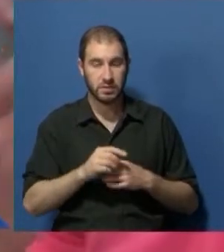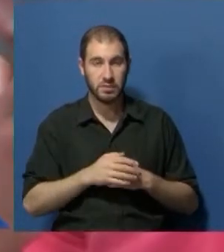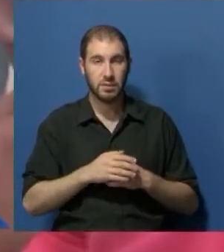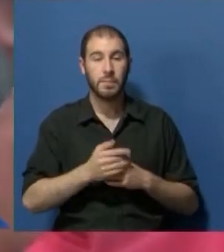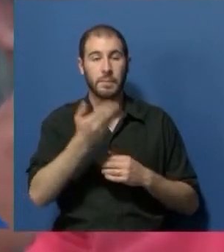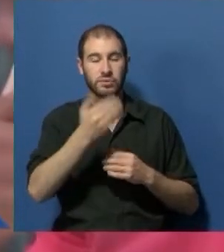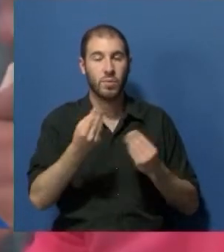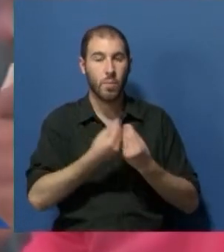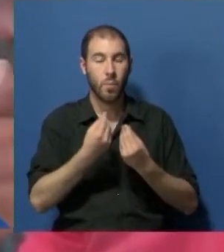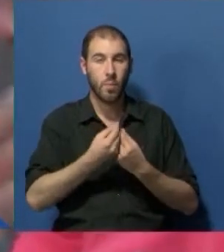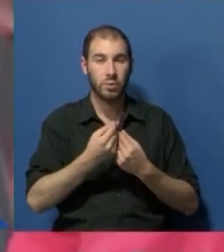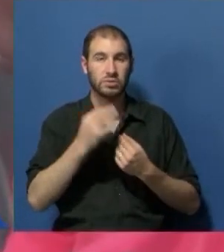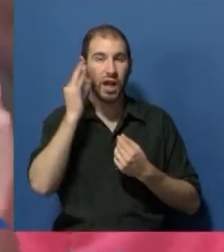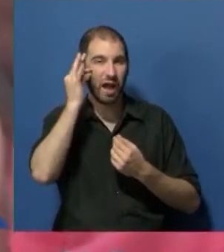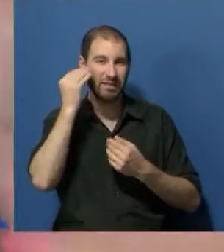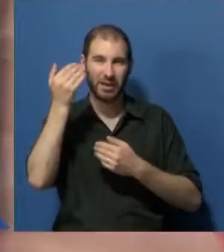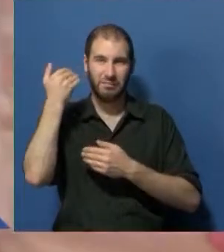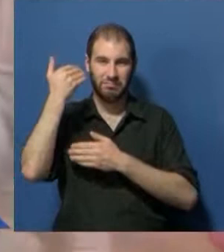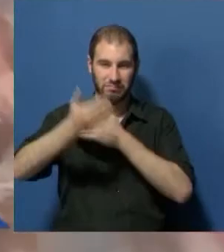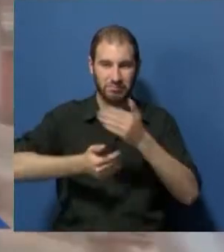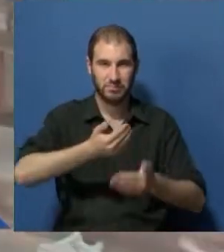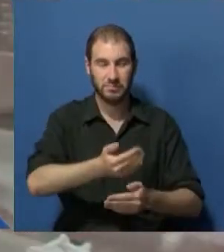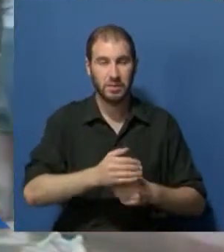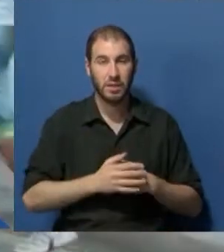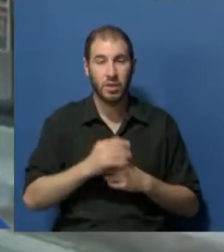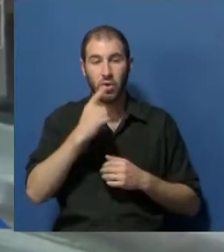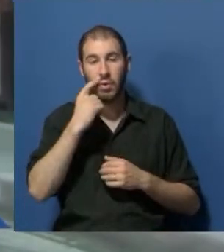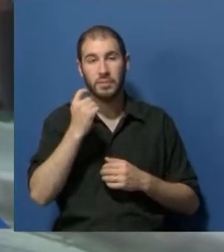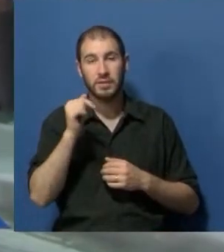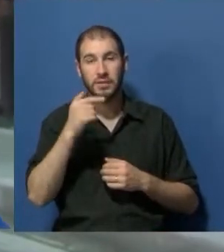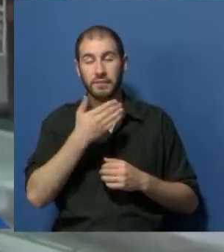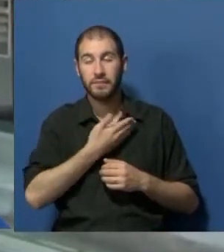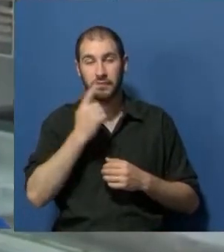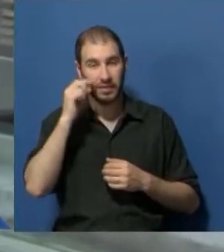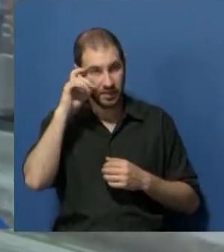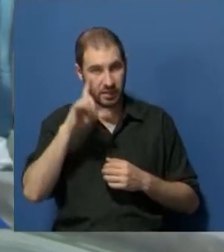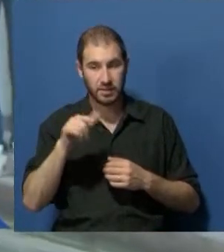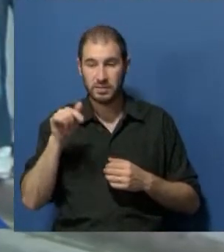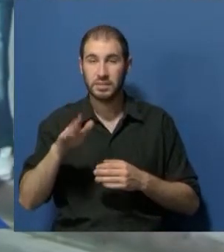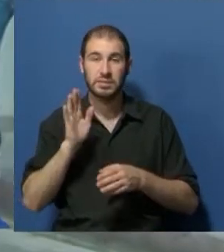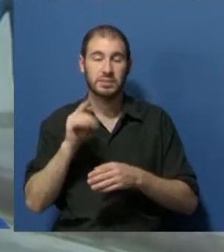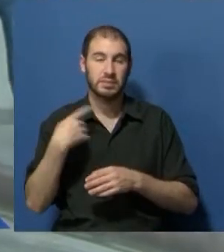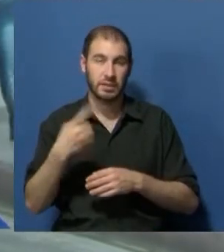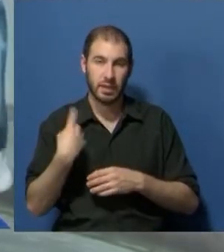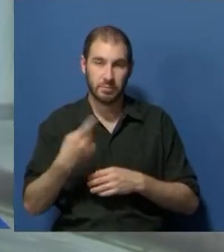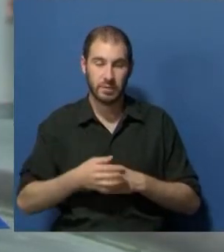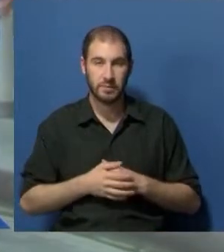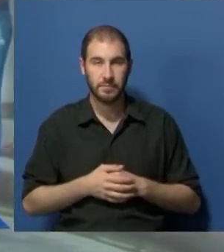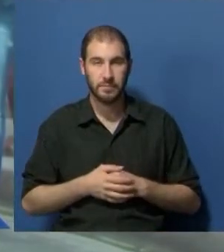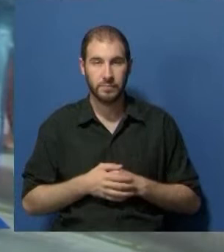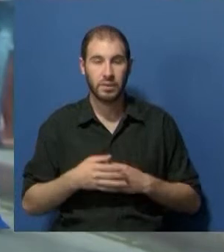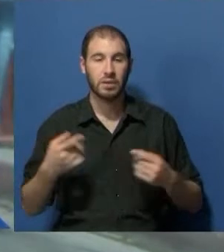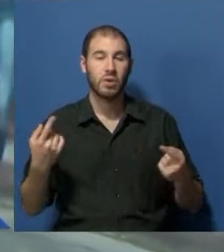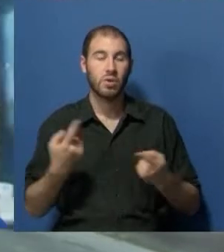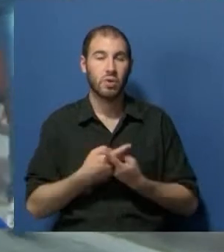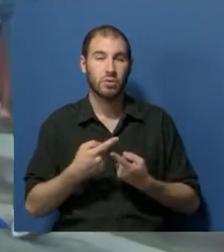alto porcentaje de afrodescendientes. Claro. Bueno, Fidel siempre estuvo, digamos, en contra